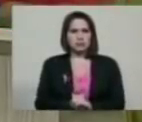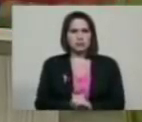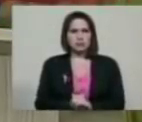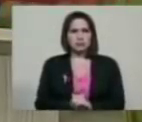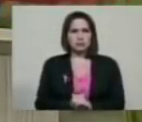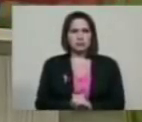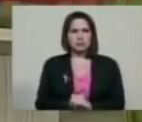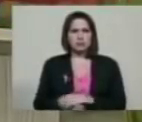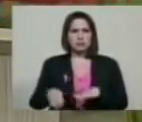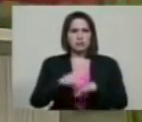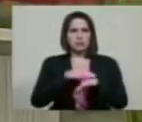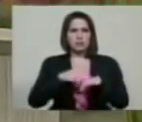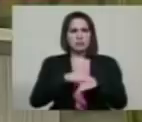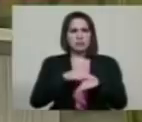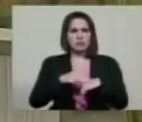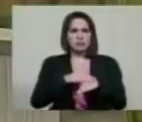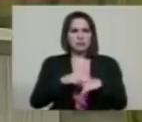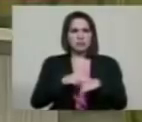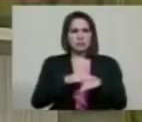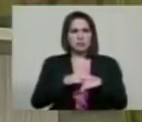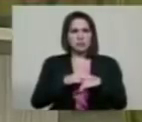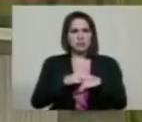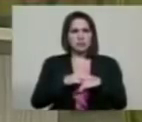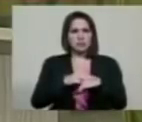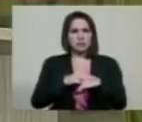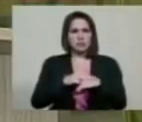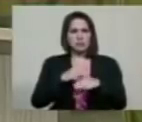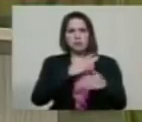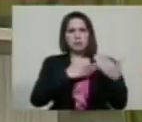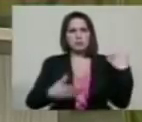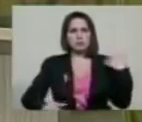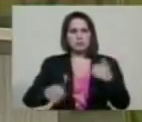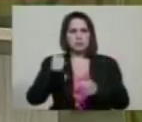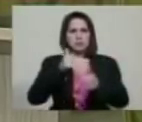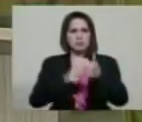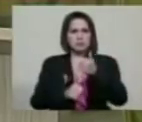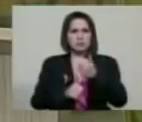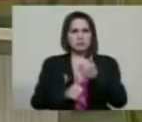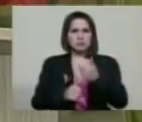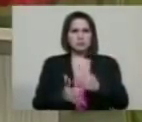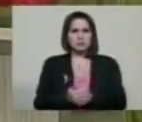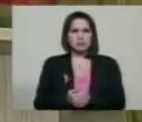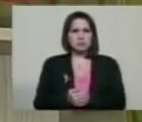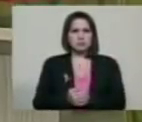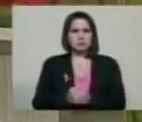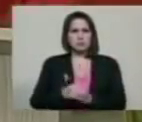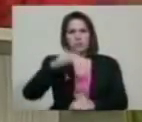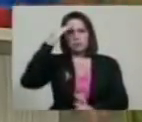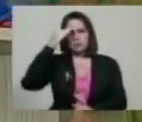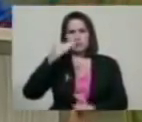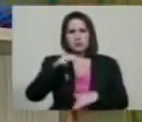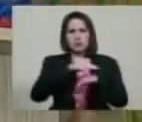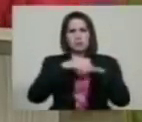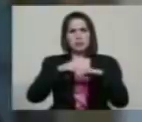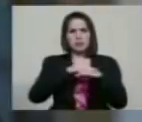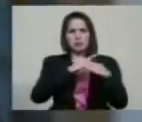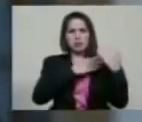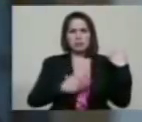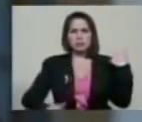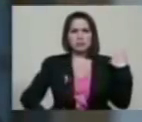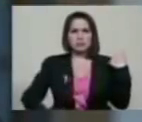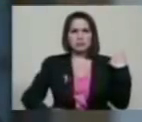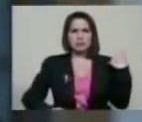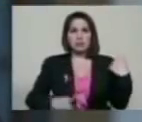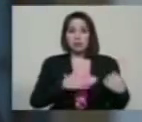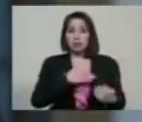Márquez, ministro de la Presidencia de la República, este joven oficial de la Fuerza Armada Nacional Bolivariana, es el ministro de la Presidencia. Yo quisiera